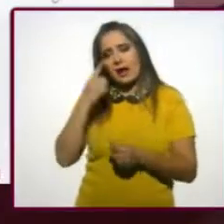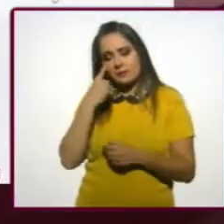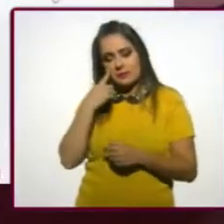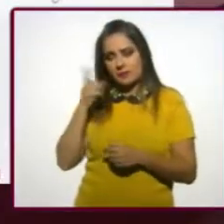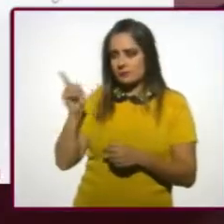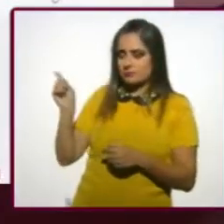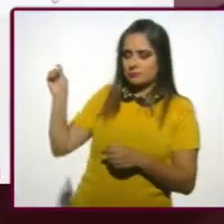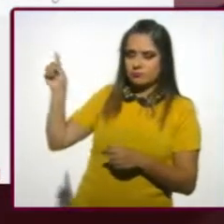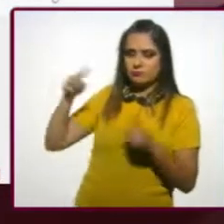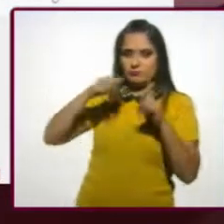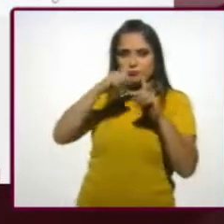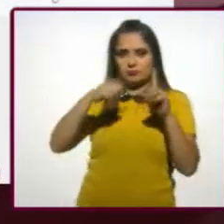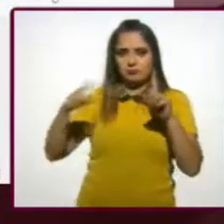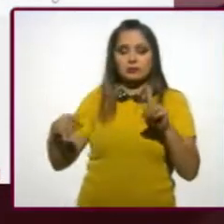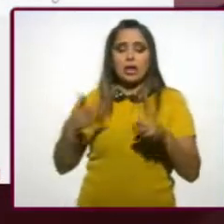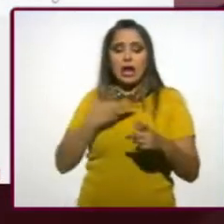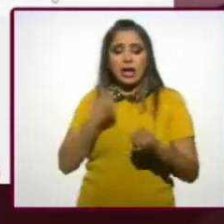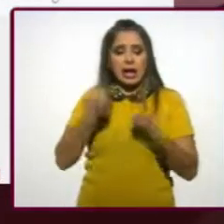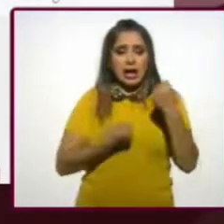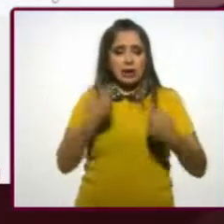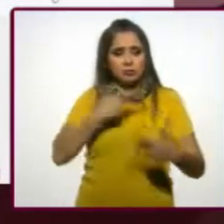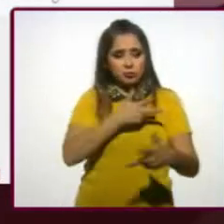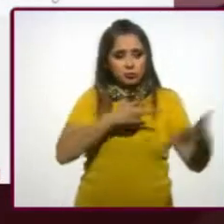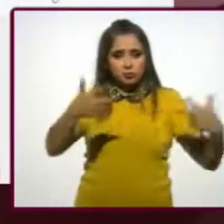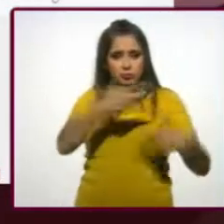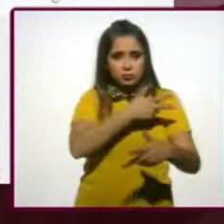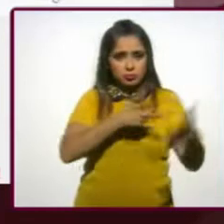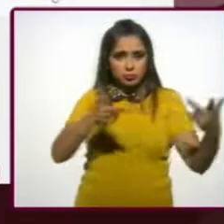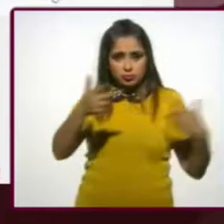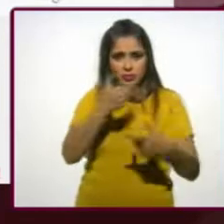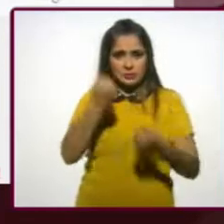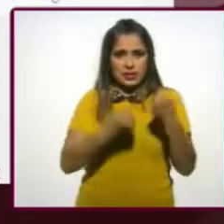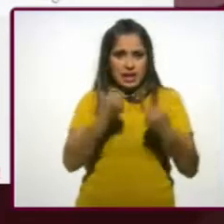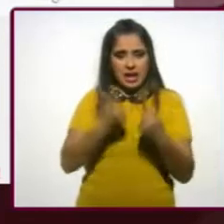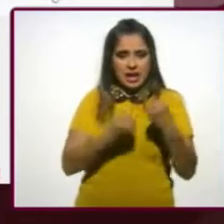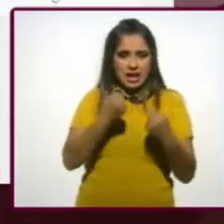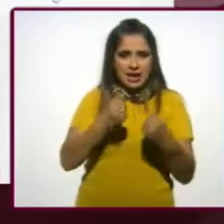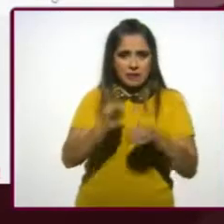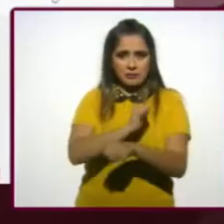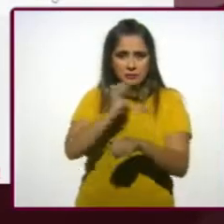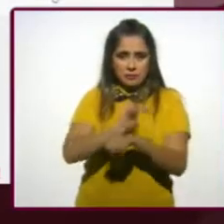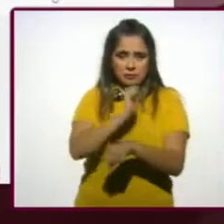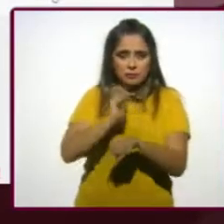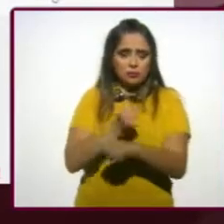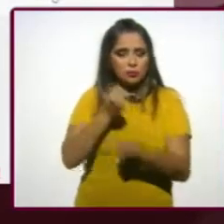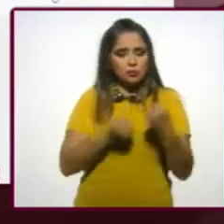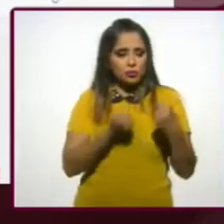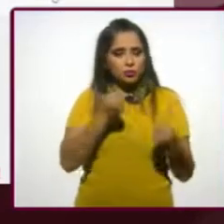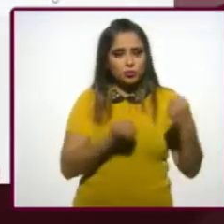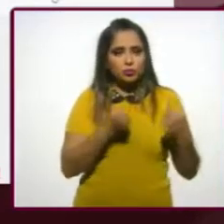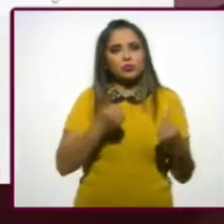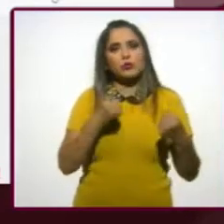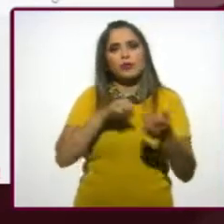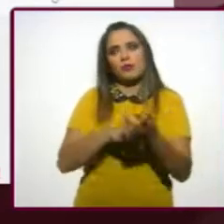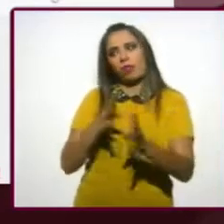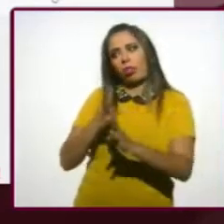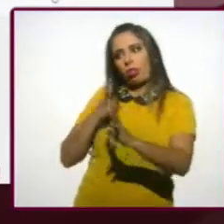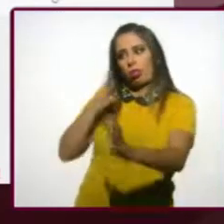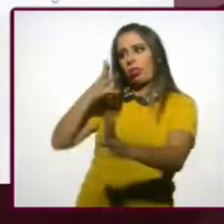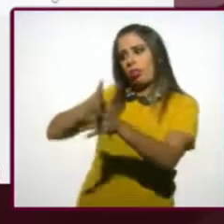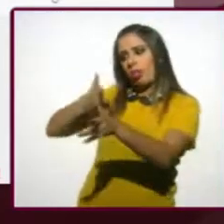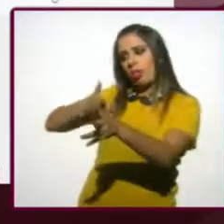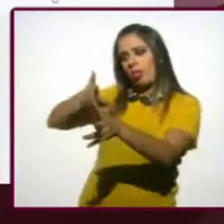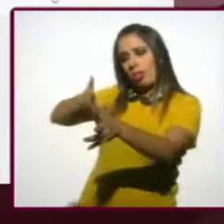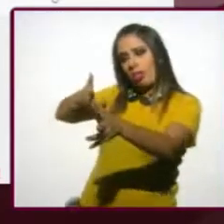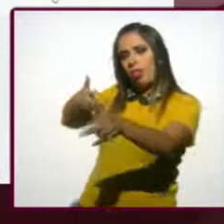los automóviles en circulación, transporte privado, digamos, estas personas o los que estamos haciendo colas en las gasolinerías más allá